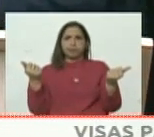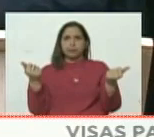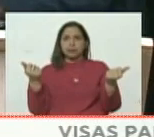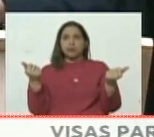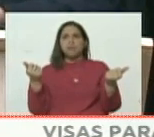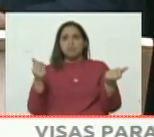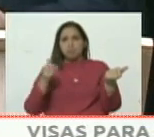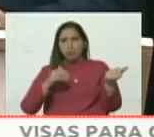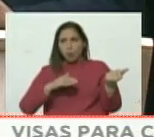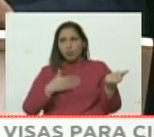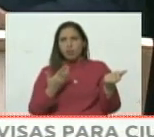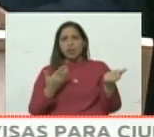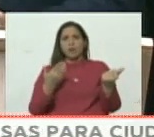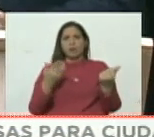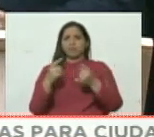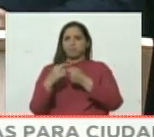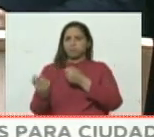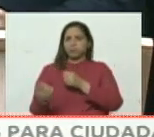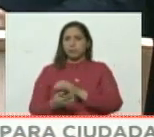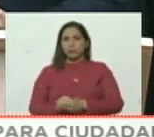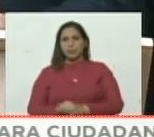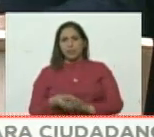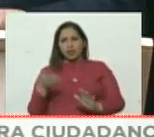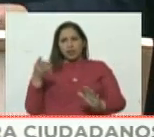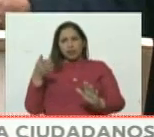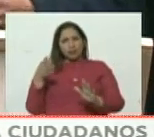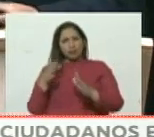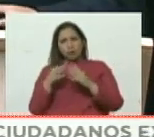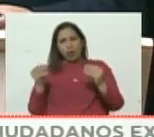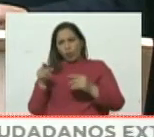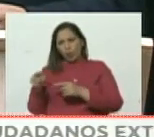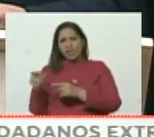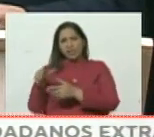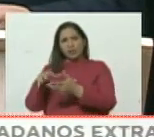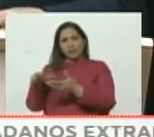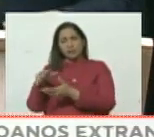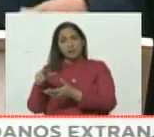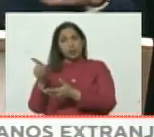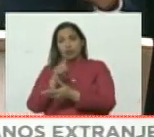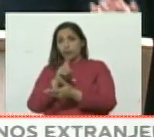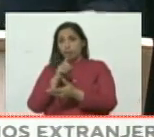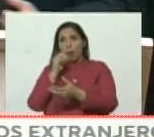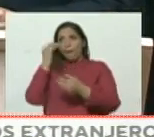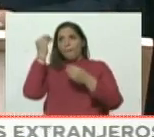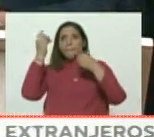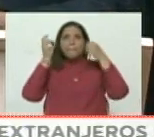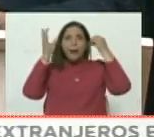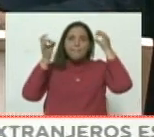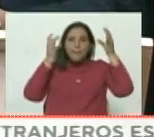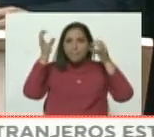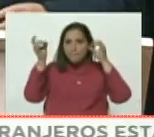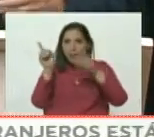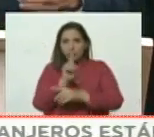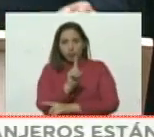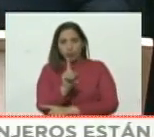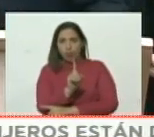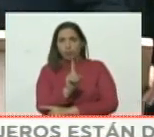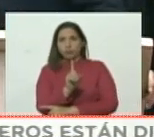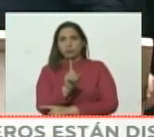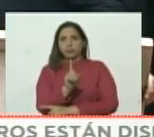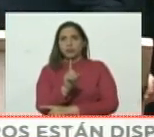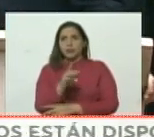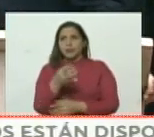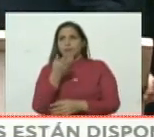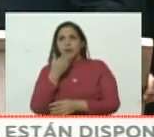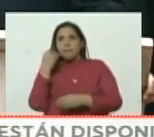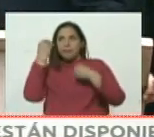desmarcar de estos hechos. No son hipótesis, no son planteamientos, no son